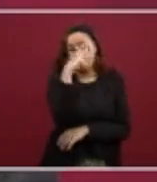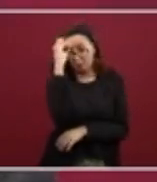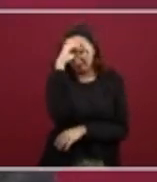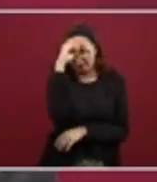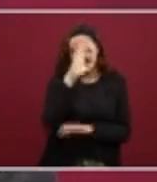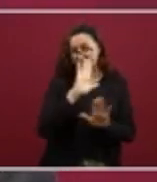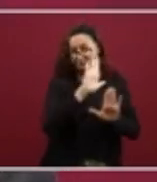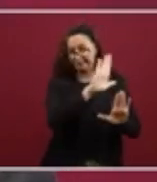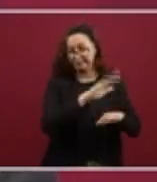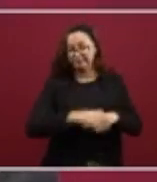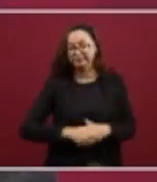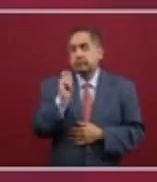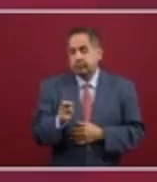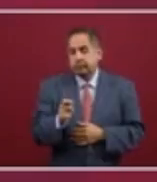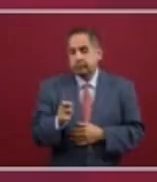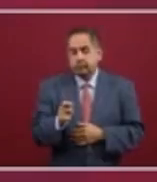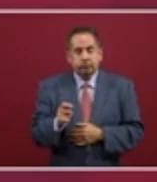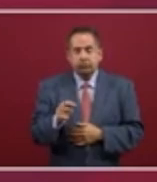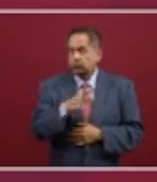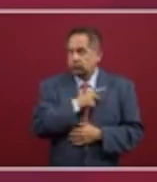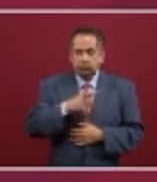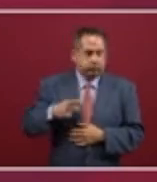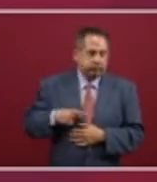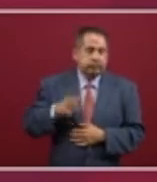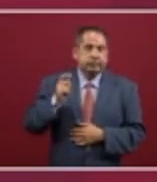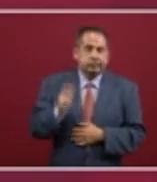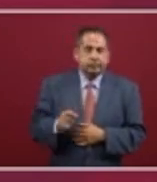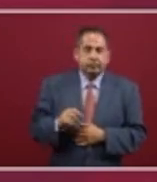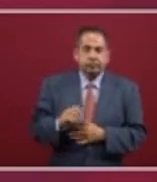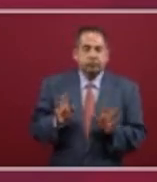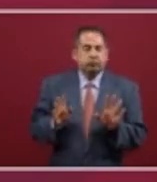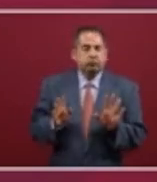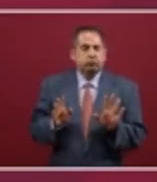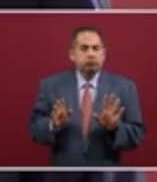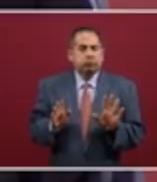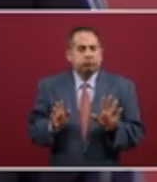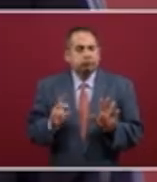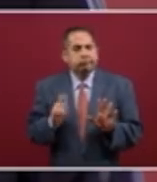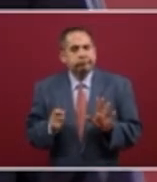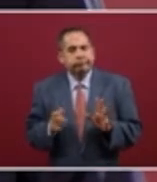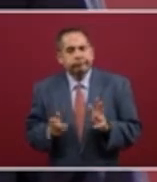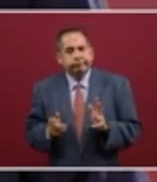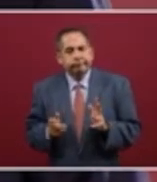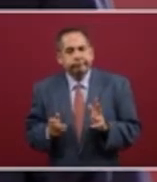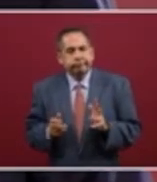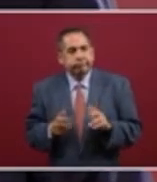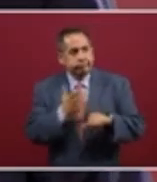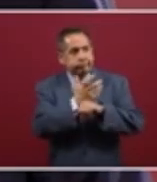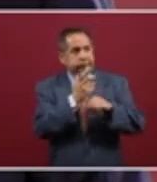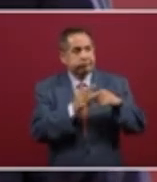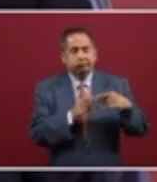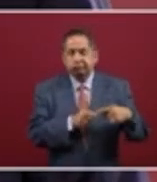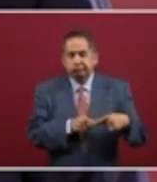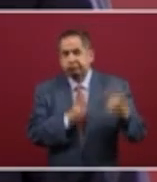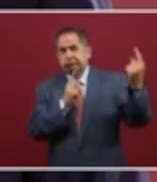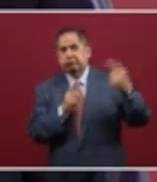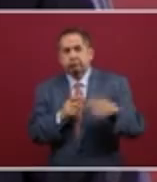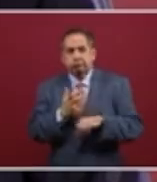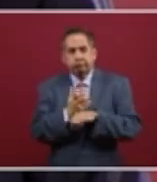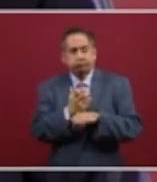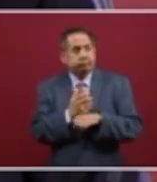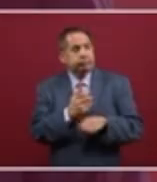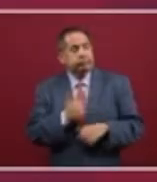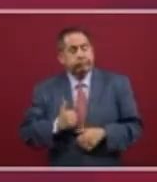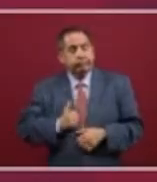quiere durante la conferencia de prensa matutina explicó que una de las primeras medidas tiene que ver con